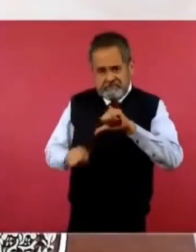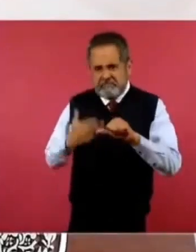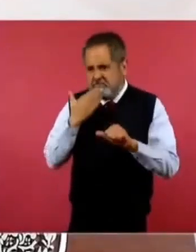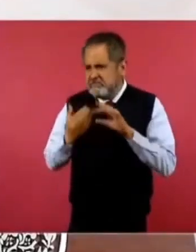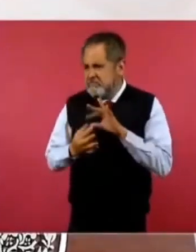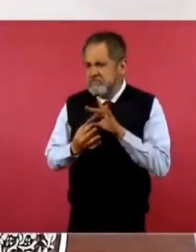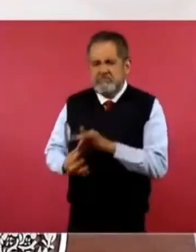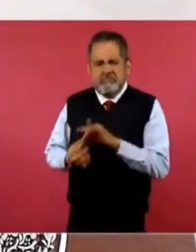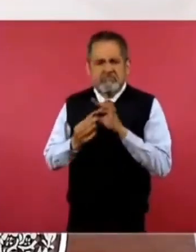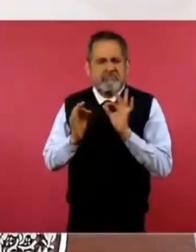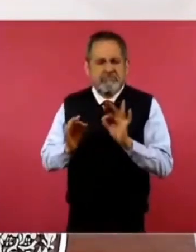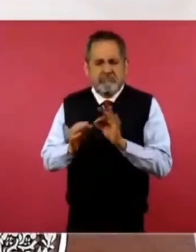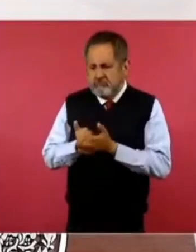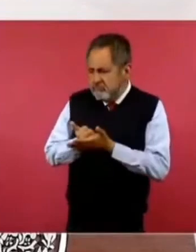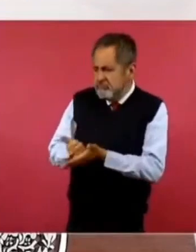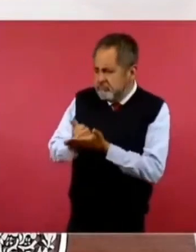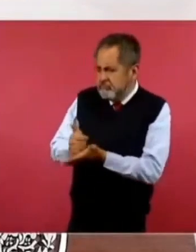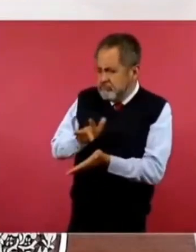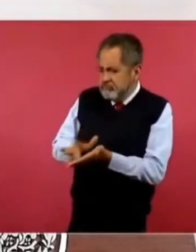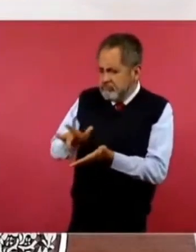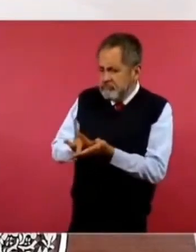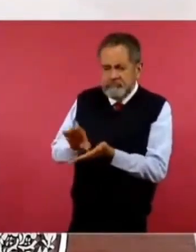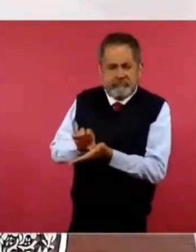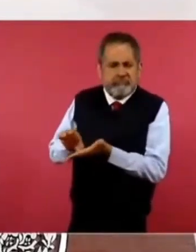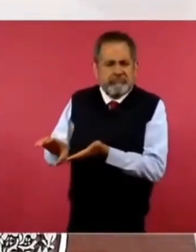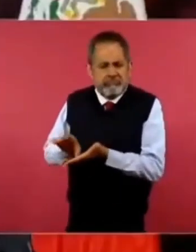pues hemos invertido como